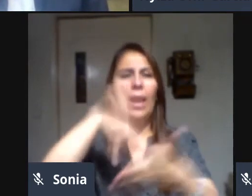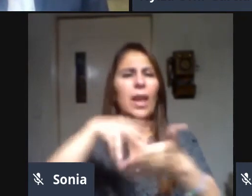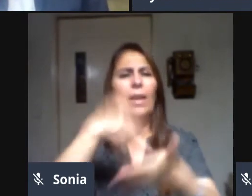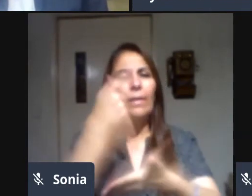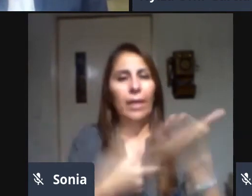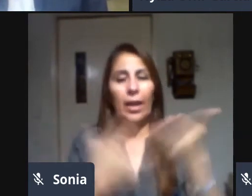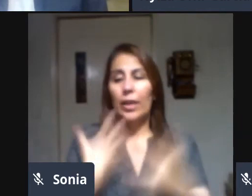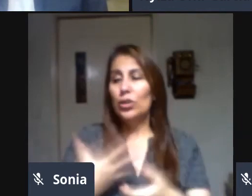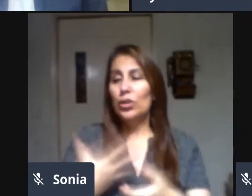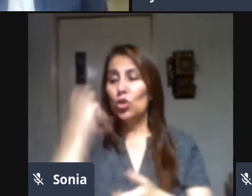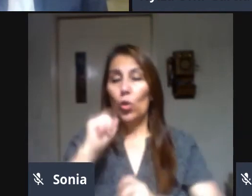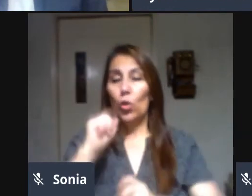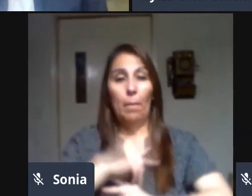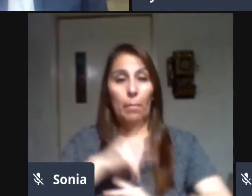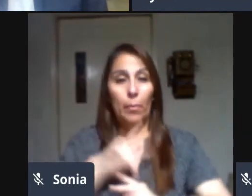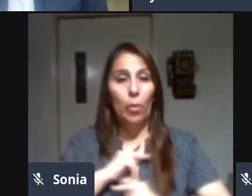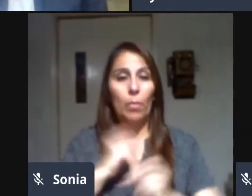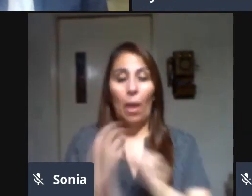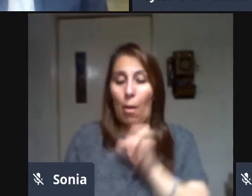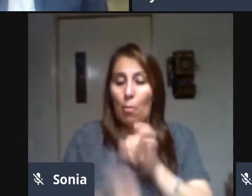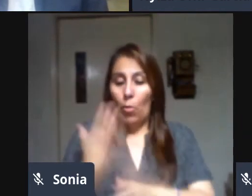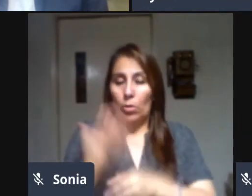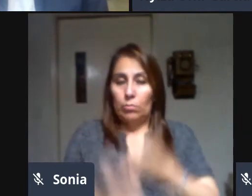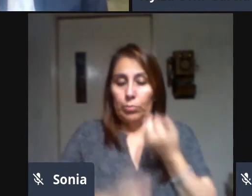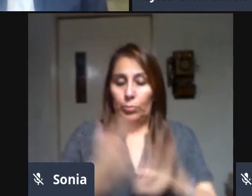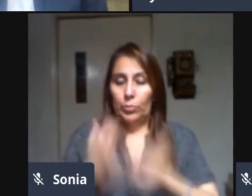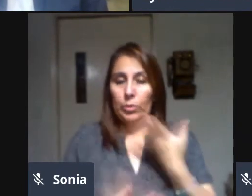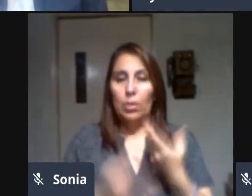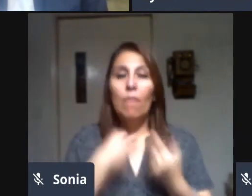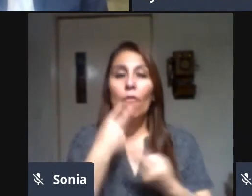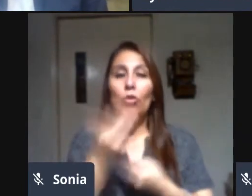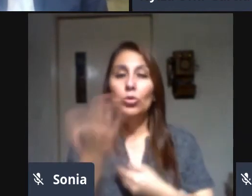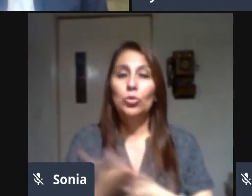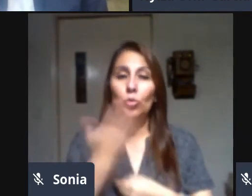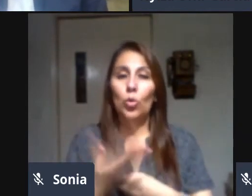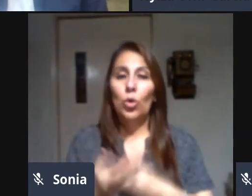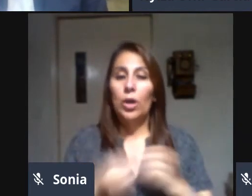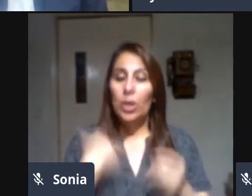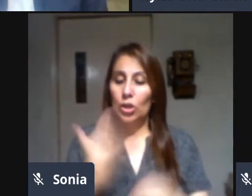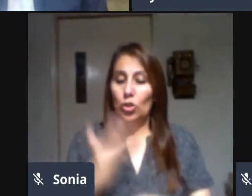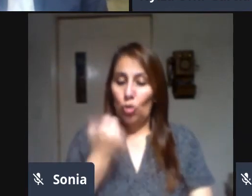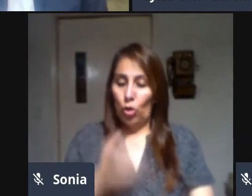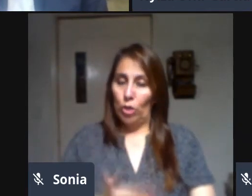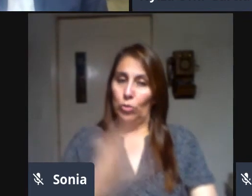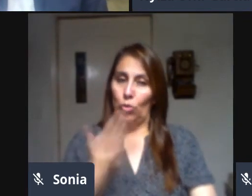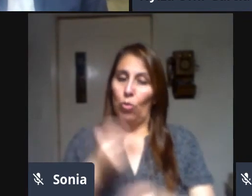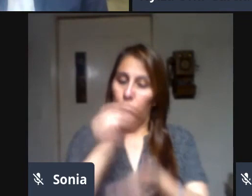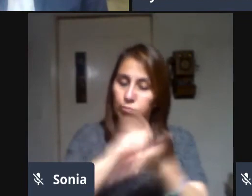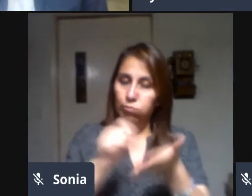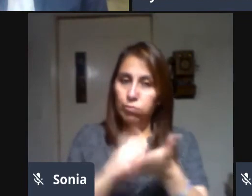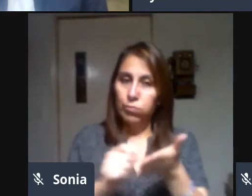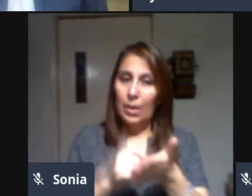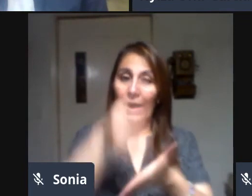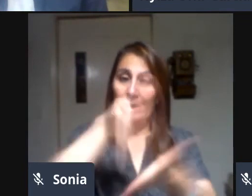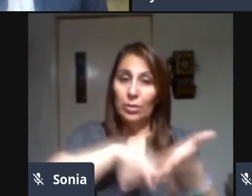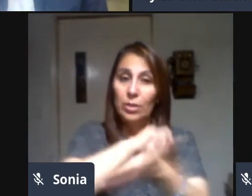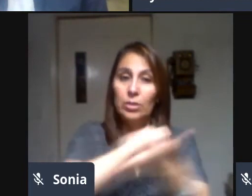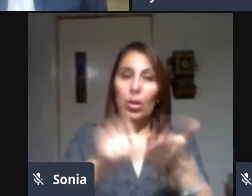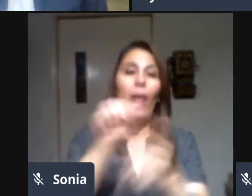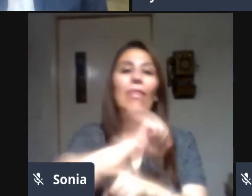producir también su propia voz ya producir su propia olla y la lectura y la escritura como un derecho cultural